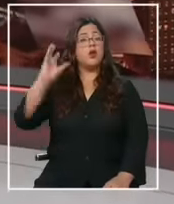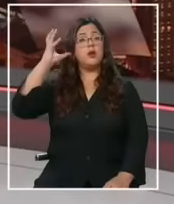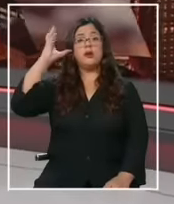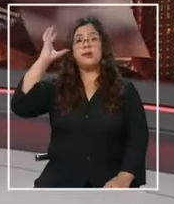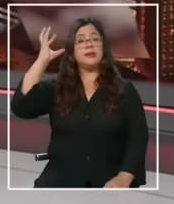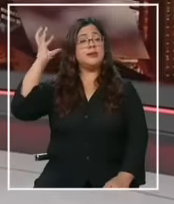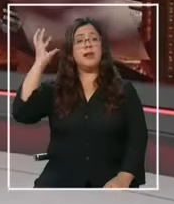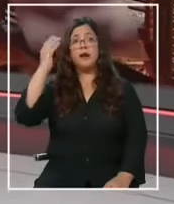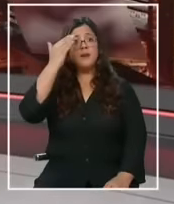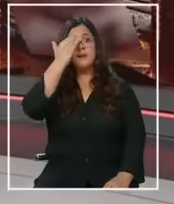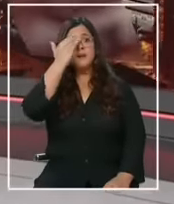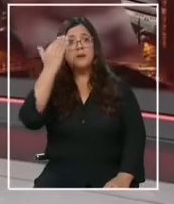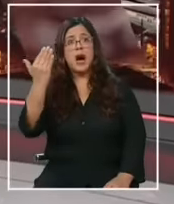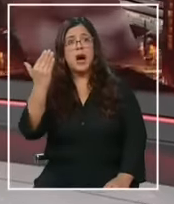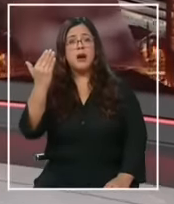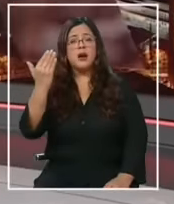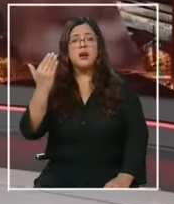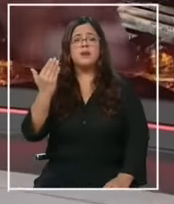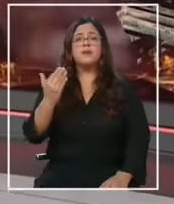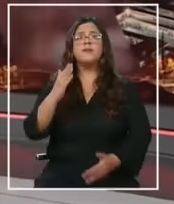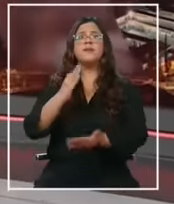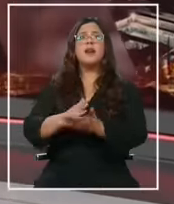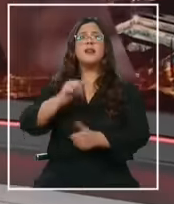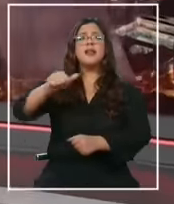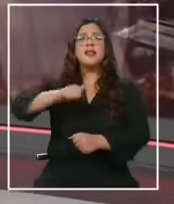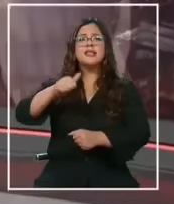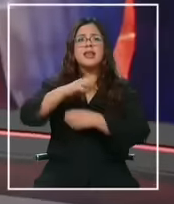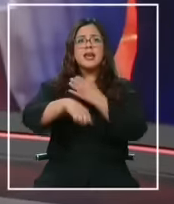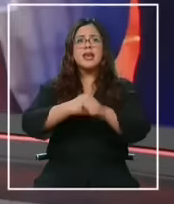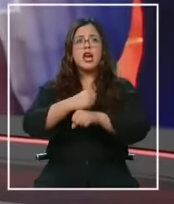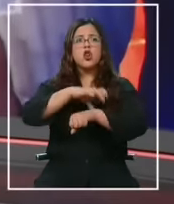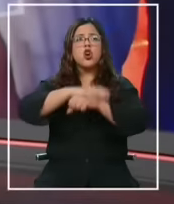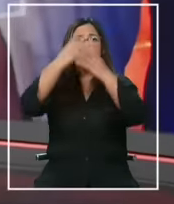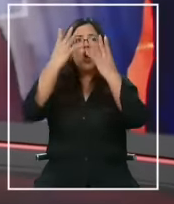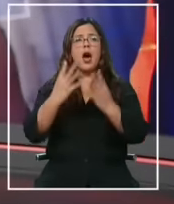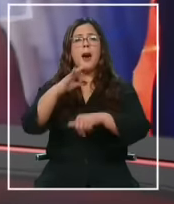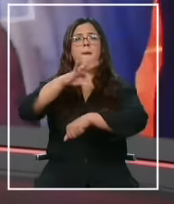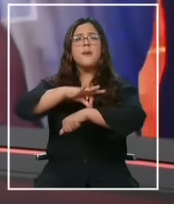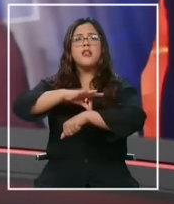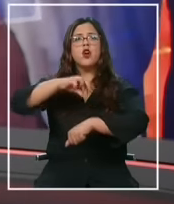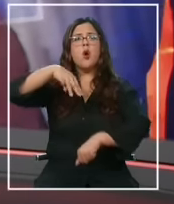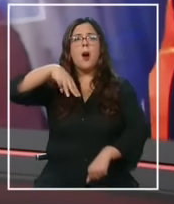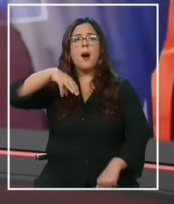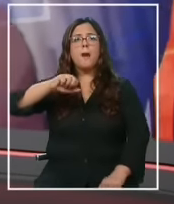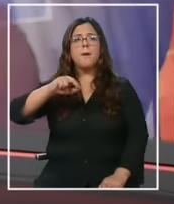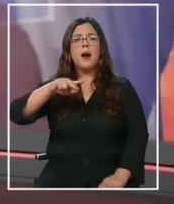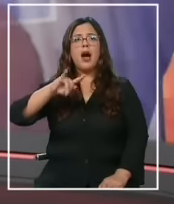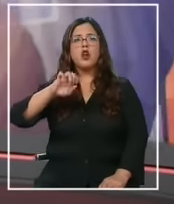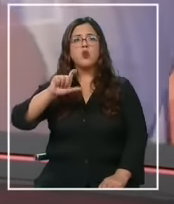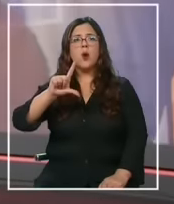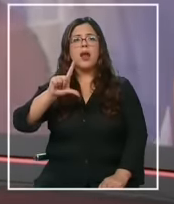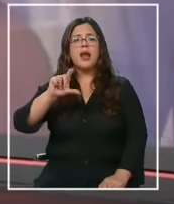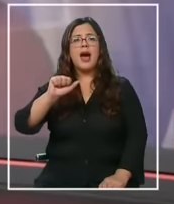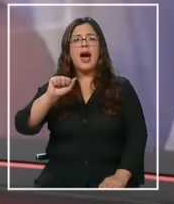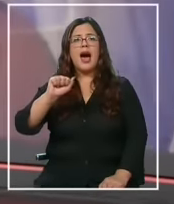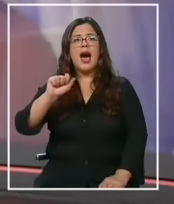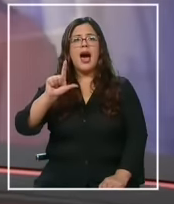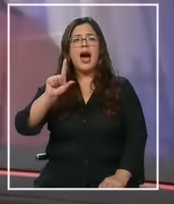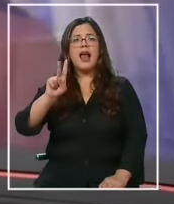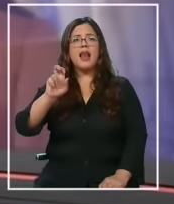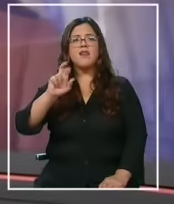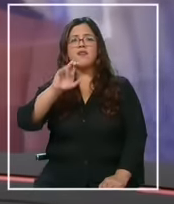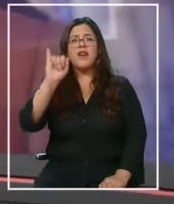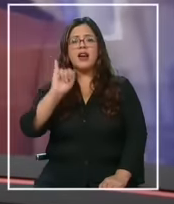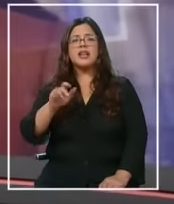Incomprensible, pura maldad. Hasta 16 años de cárcel arriesga el médico Manuel Álvarez. Este martes el tribunal lo